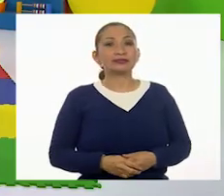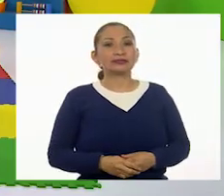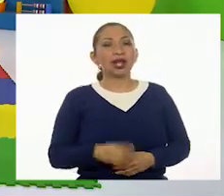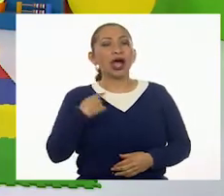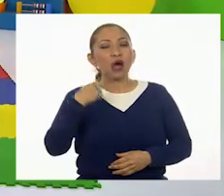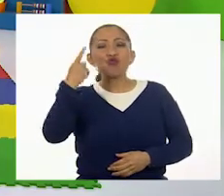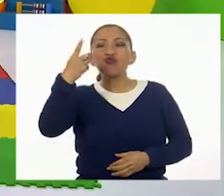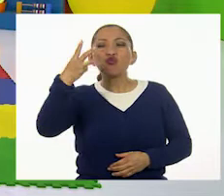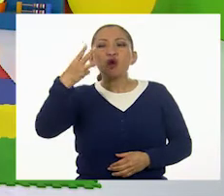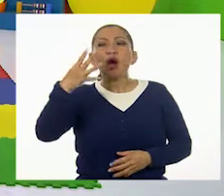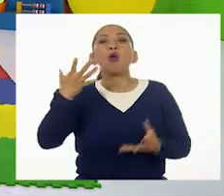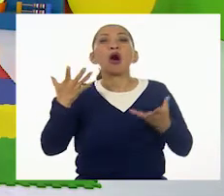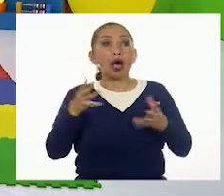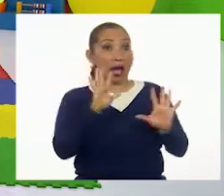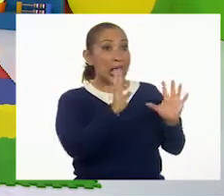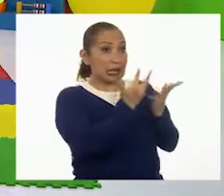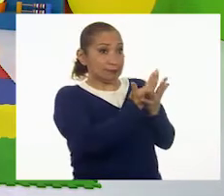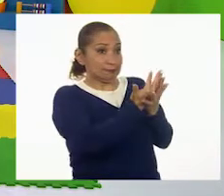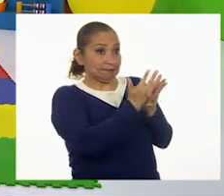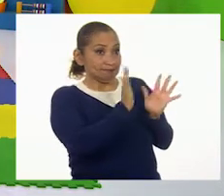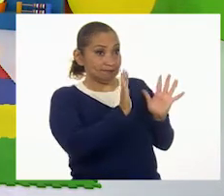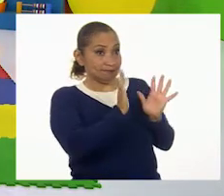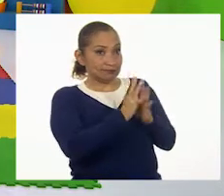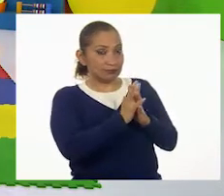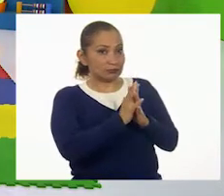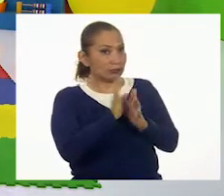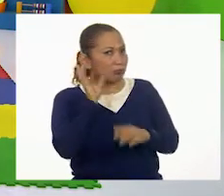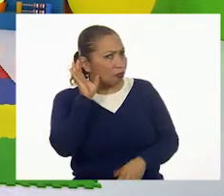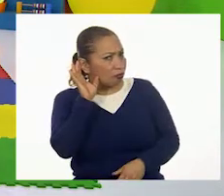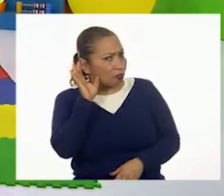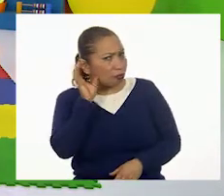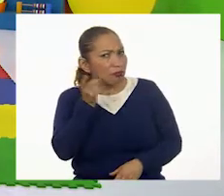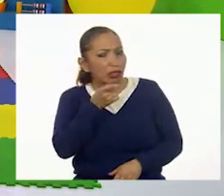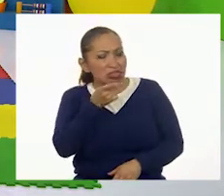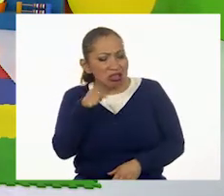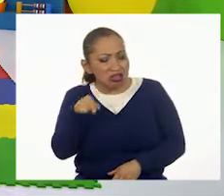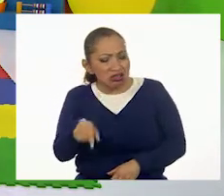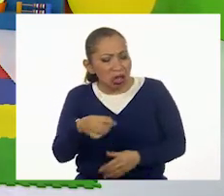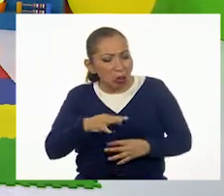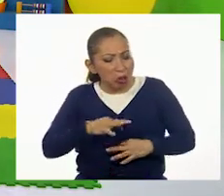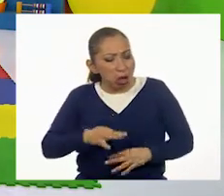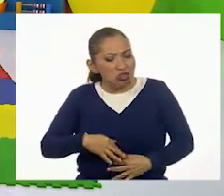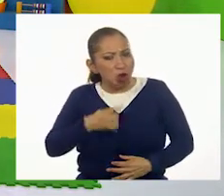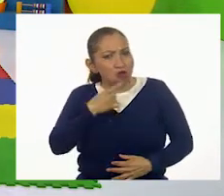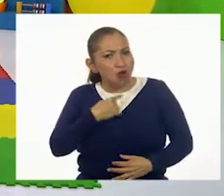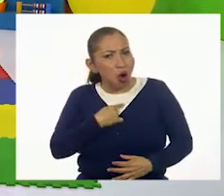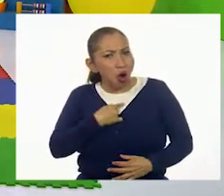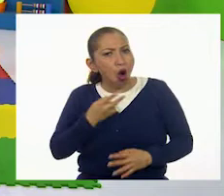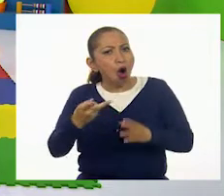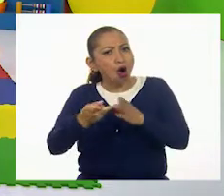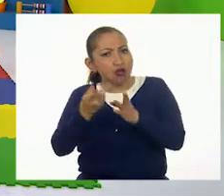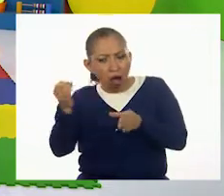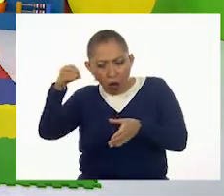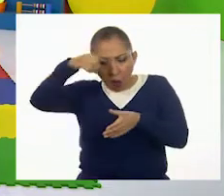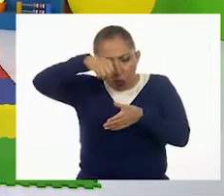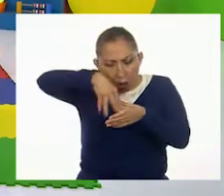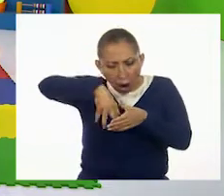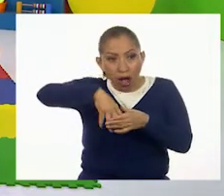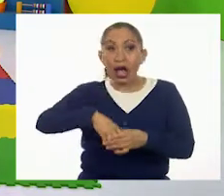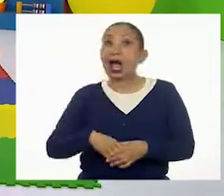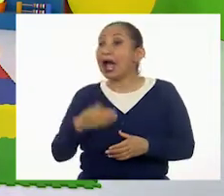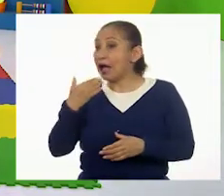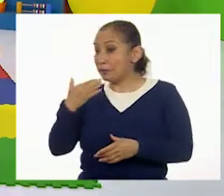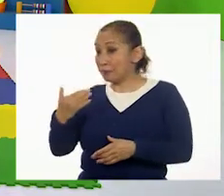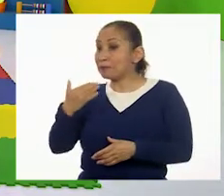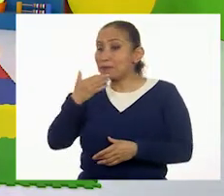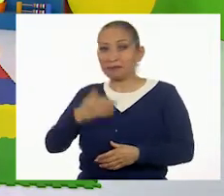Vamos a contarlos. ¡Espera! Estoy escuchando que estos botones rojos quieren regresar a su frasco. Ah, bueno, muy